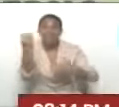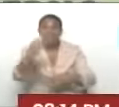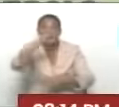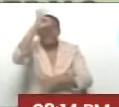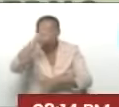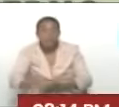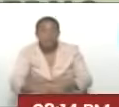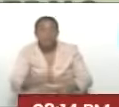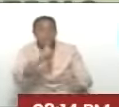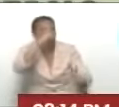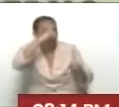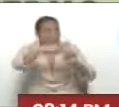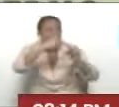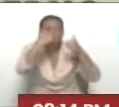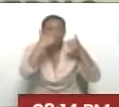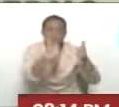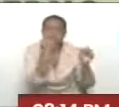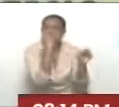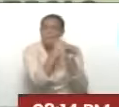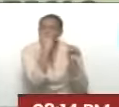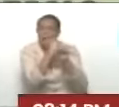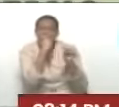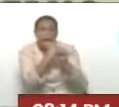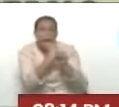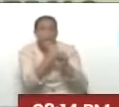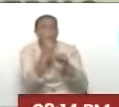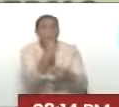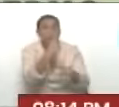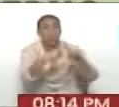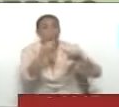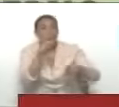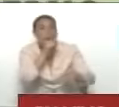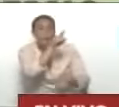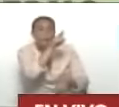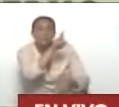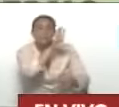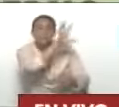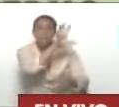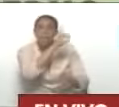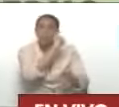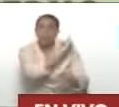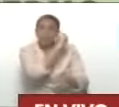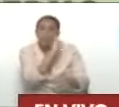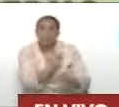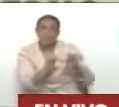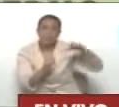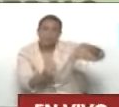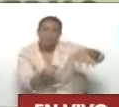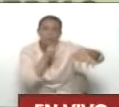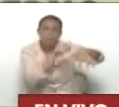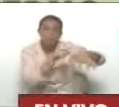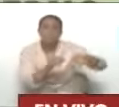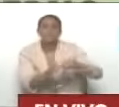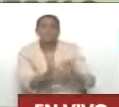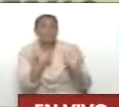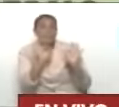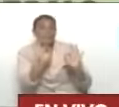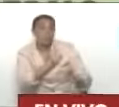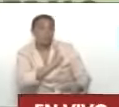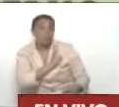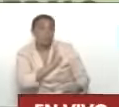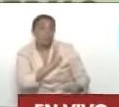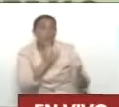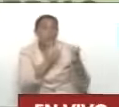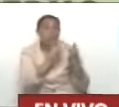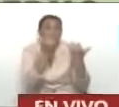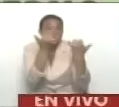efectividad, pero debido a todo este trabajo que se ha hecho a través del sistema del 1x10, debido también a toda la organización popular. Este caso particularmente, vamos a